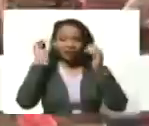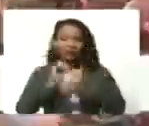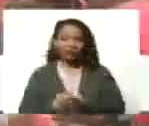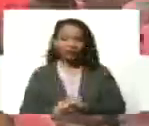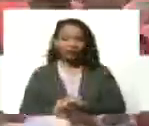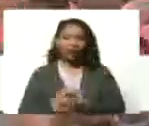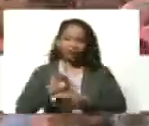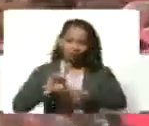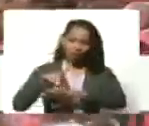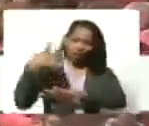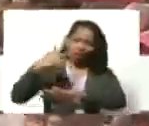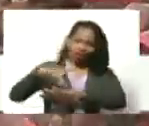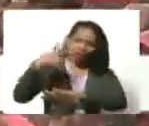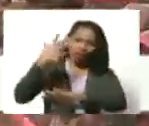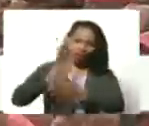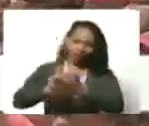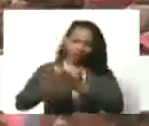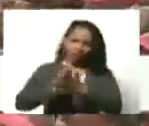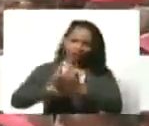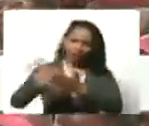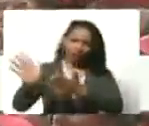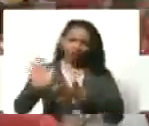Dejen pues, dejen pues.